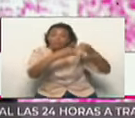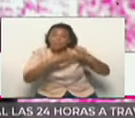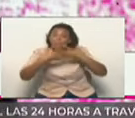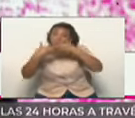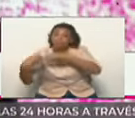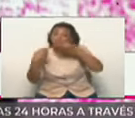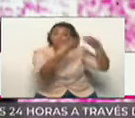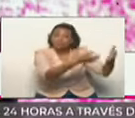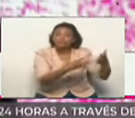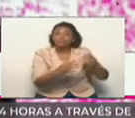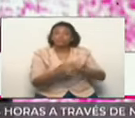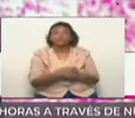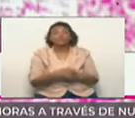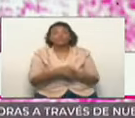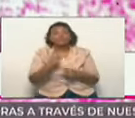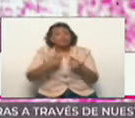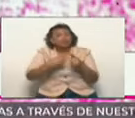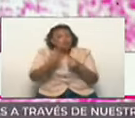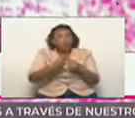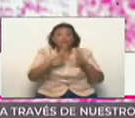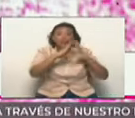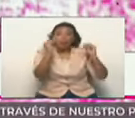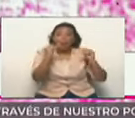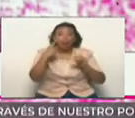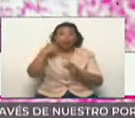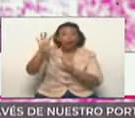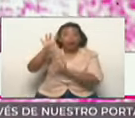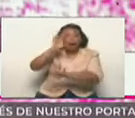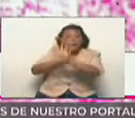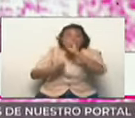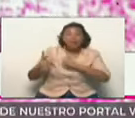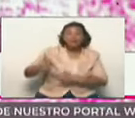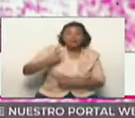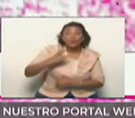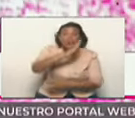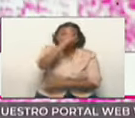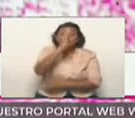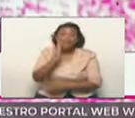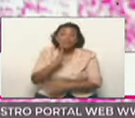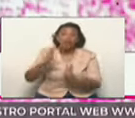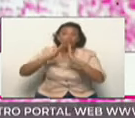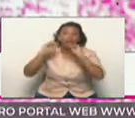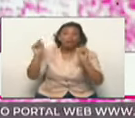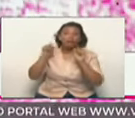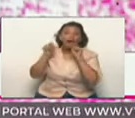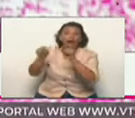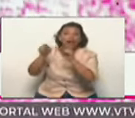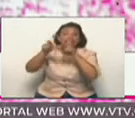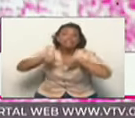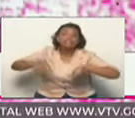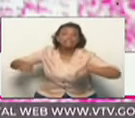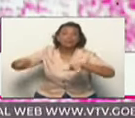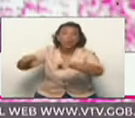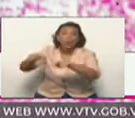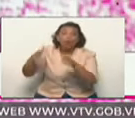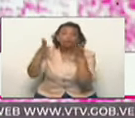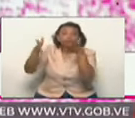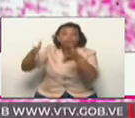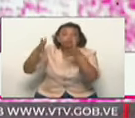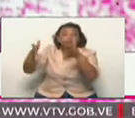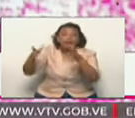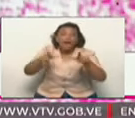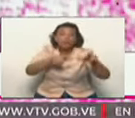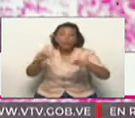Estado. Entonces, todas las escuelas de formación diplomática de Brasil, todas fueron instaladas